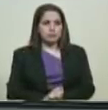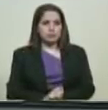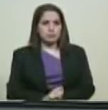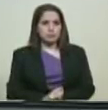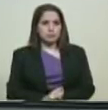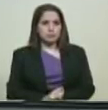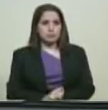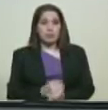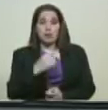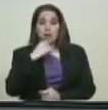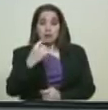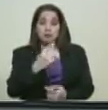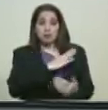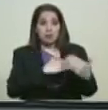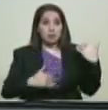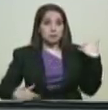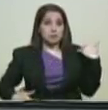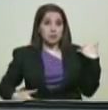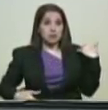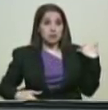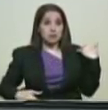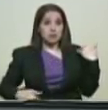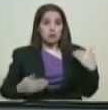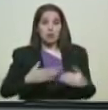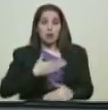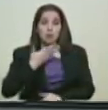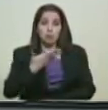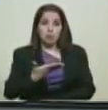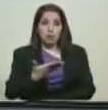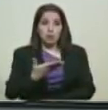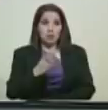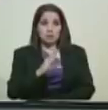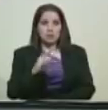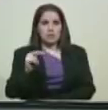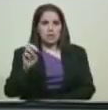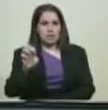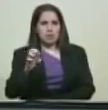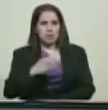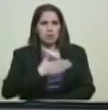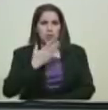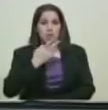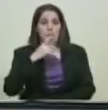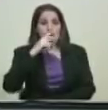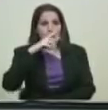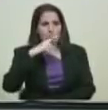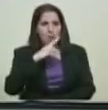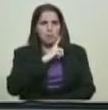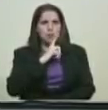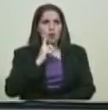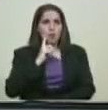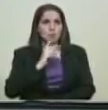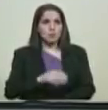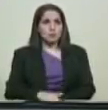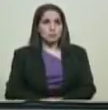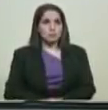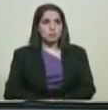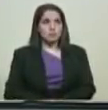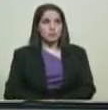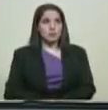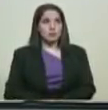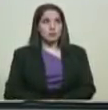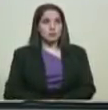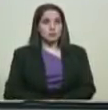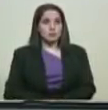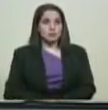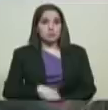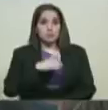Le he dicho a la presidenta Tibisay Lucena que puede hablar en mi nombre para